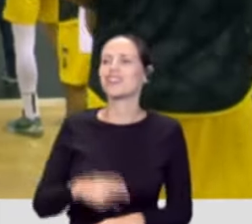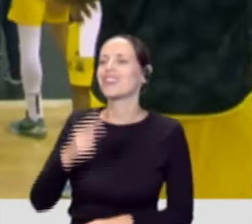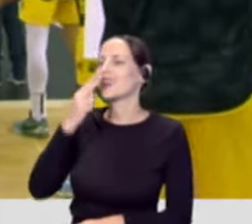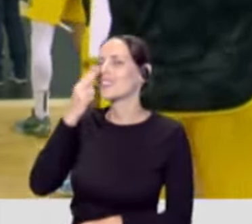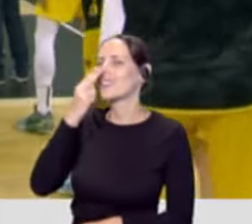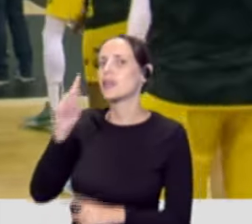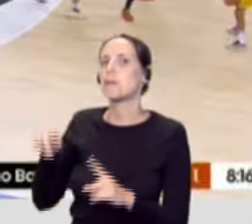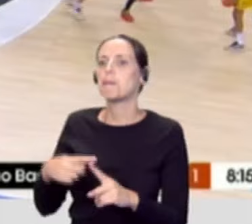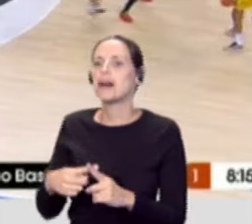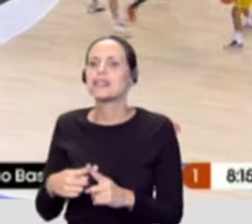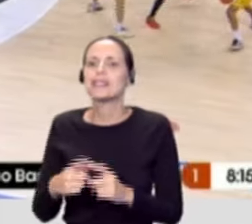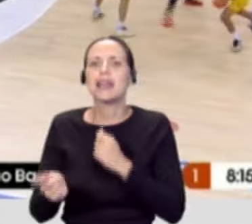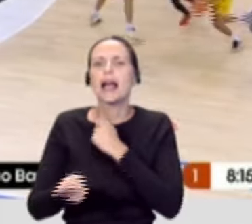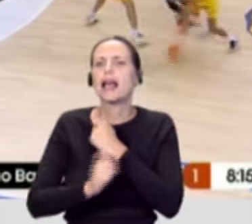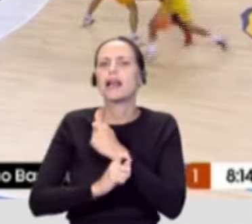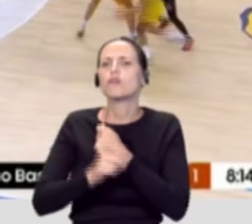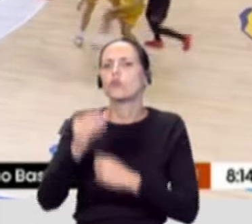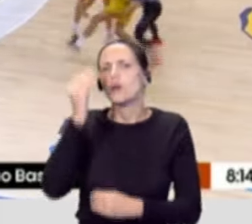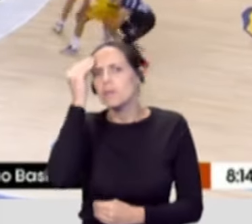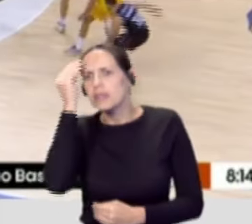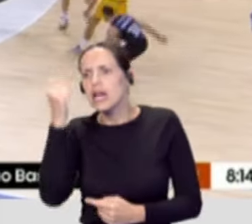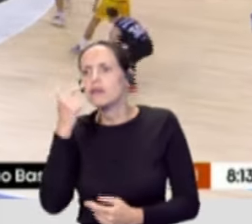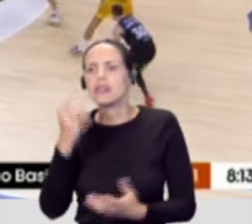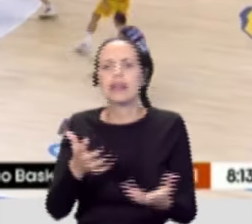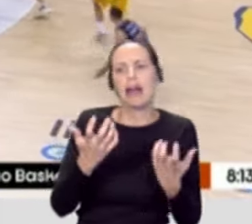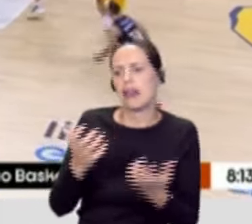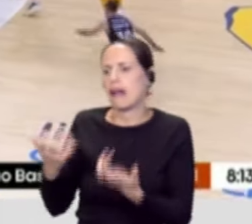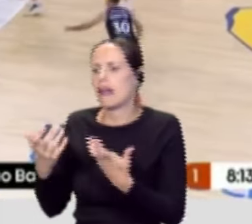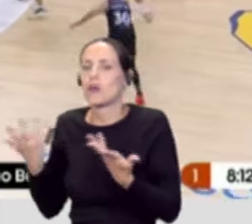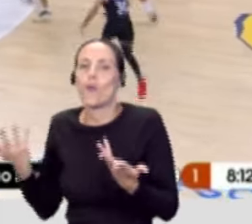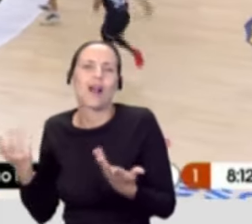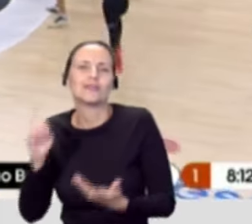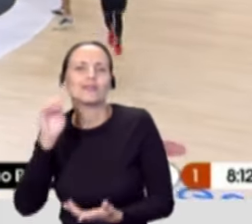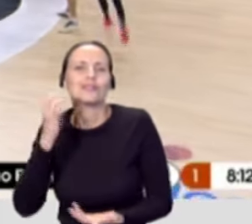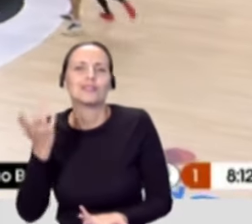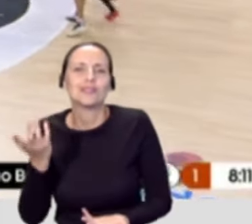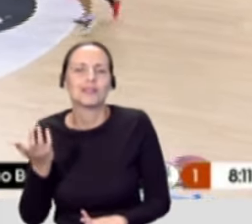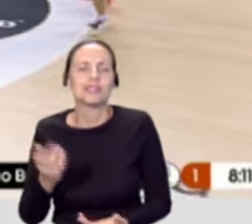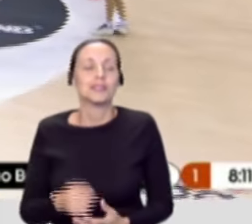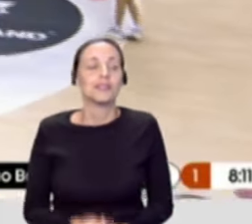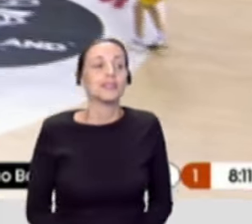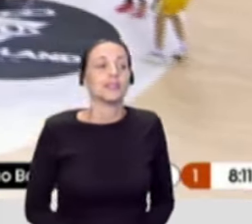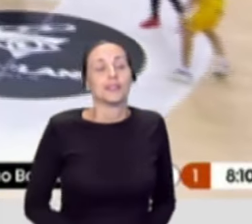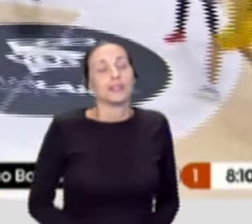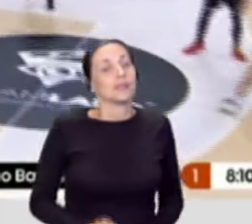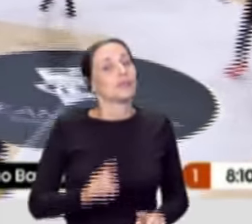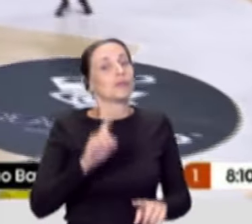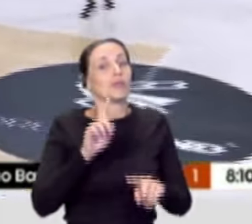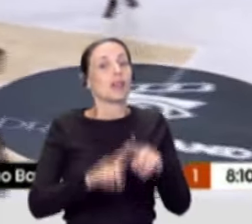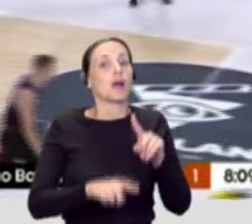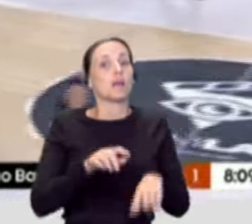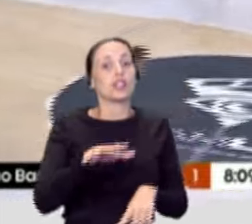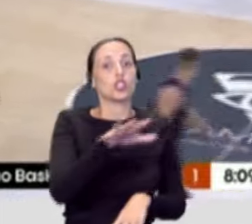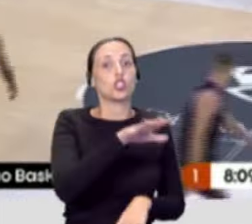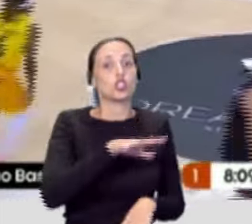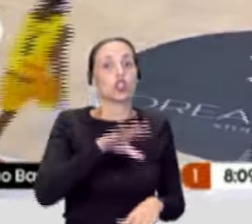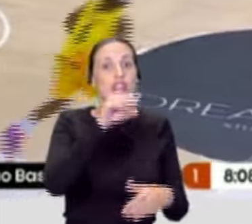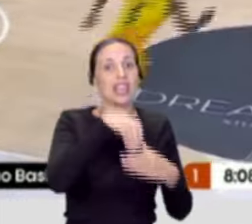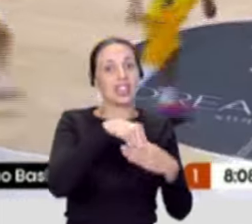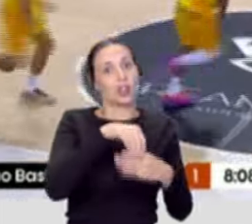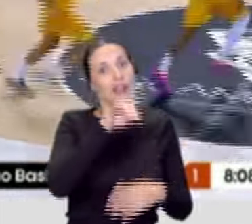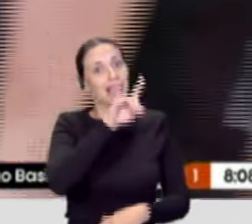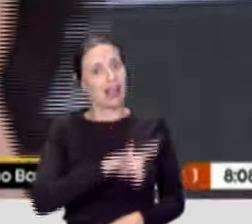dónde, David? ¿Cuáles son las claves para que uno u otro se lleven la victoria? Bueno, yo creo que obviamente el punto de juego interior, al nivel que está la Laguna